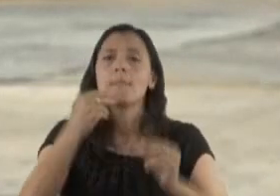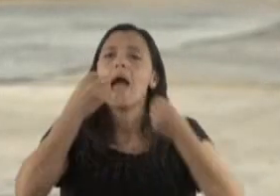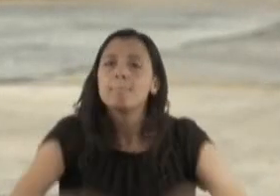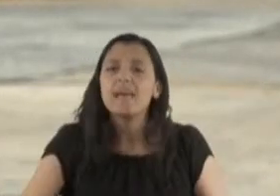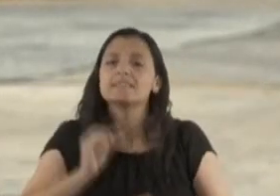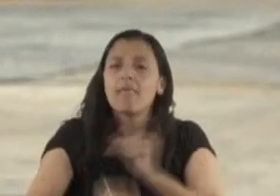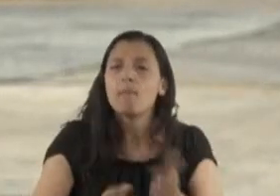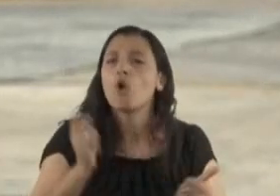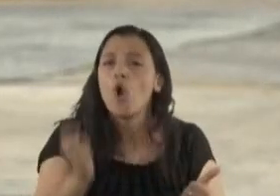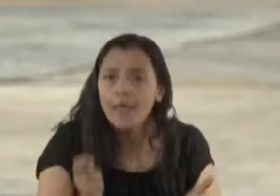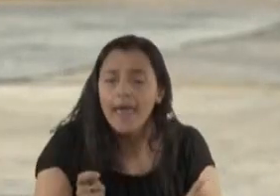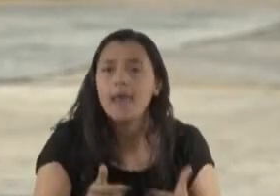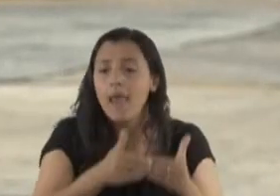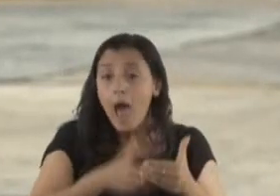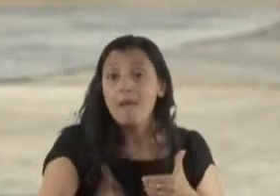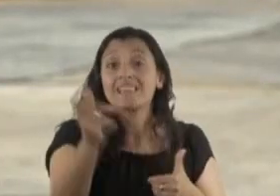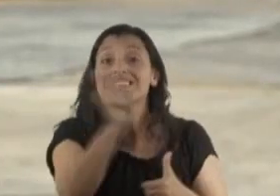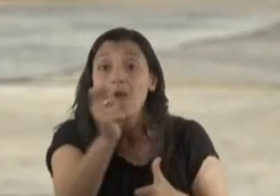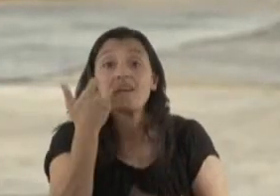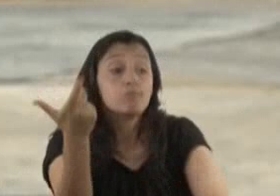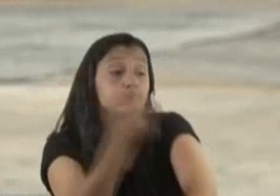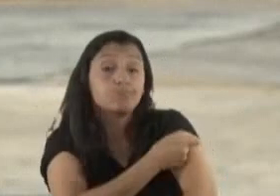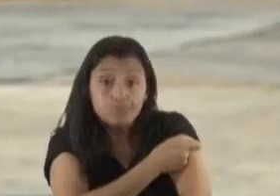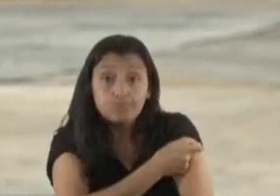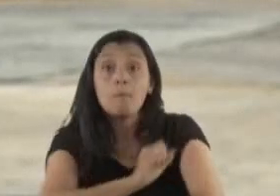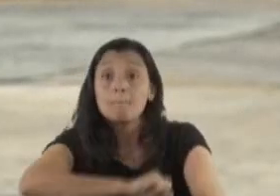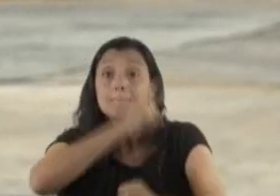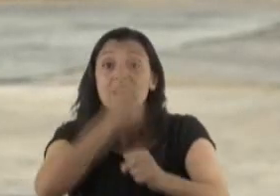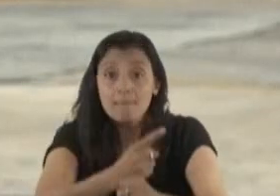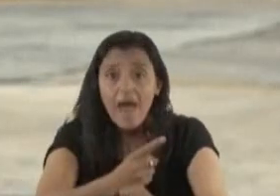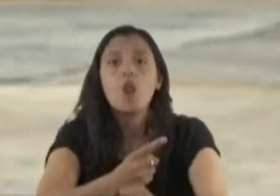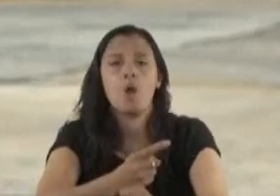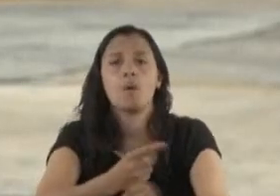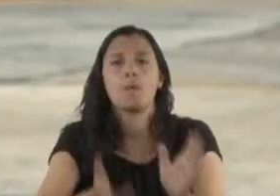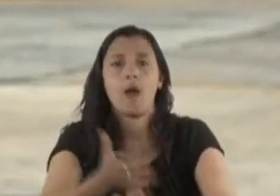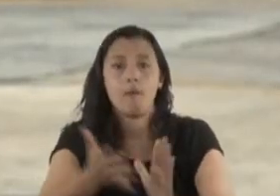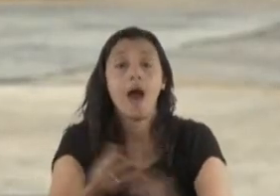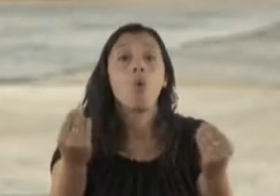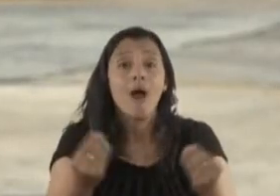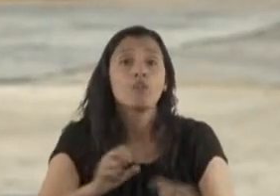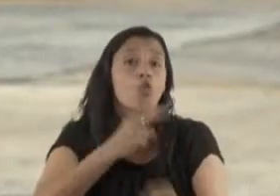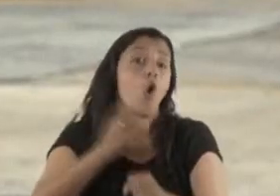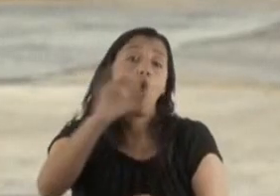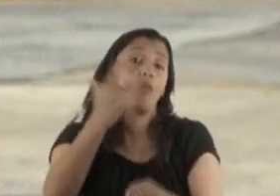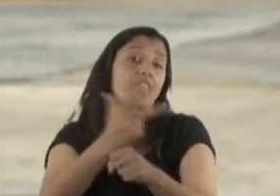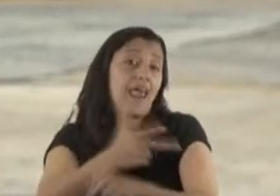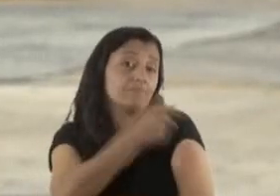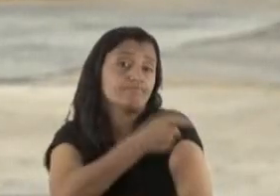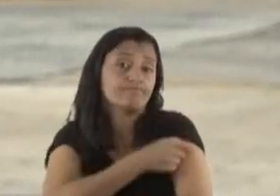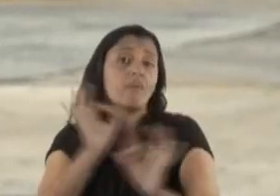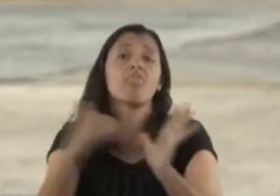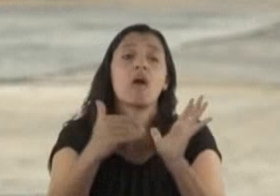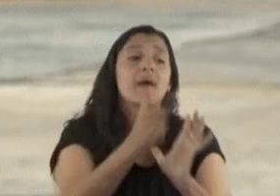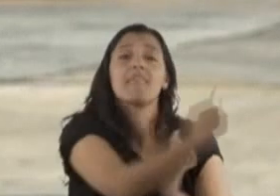a partir de los 6 meses de haber completado el esquema inicial del esquema primario de 2 ó 3 dosis en función del riesgo de la